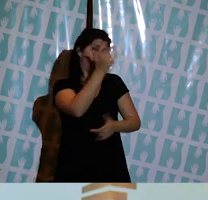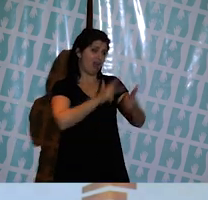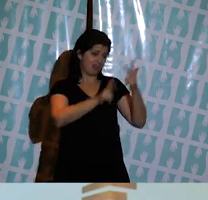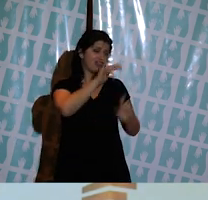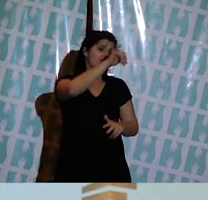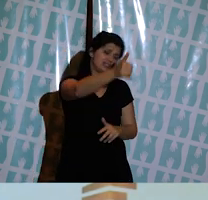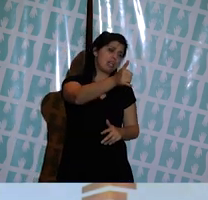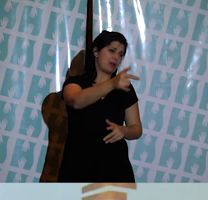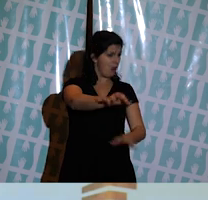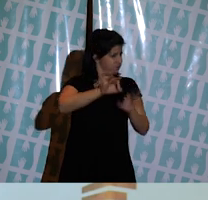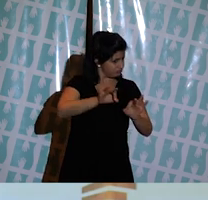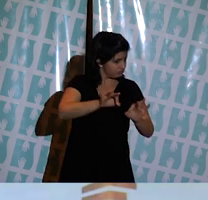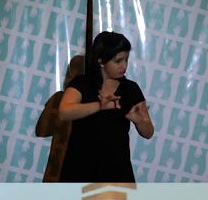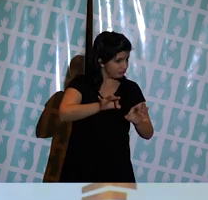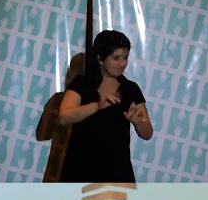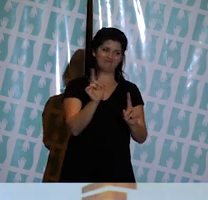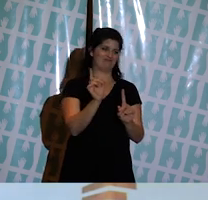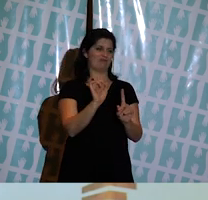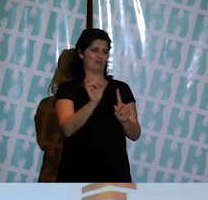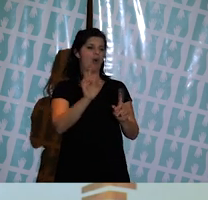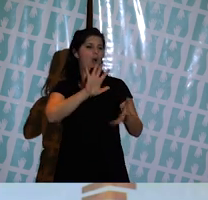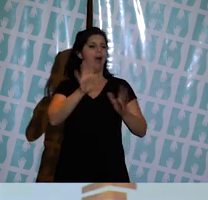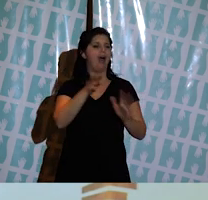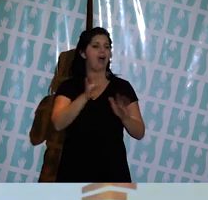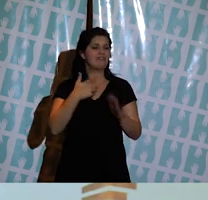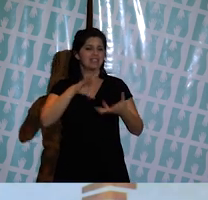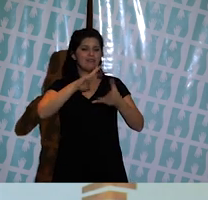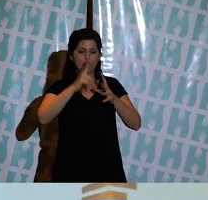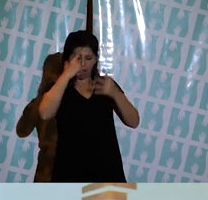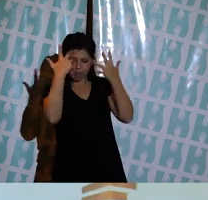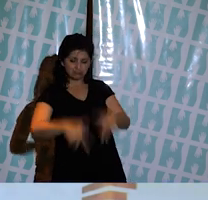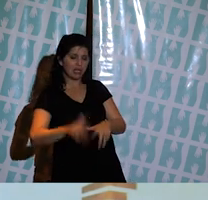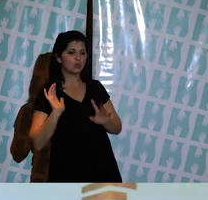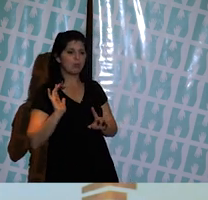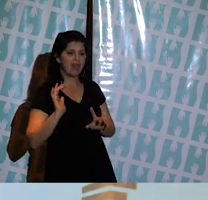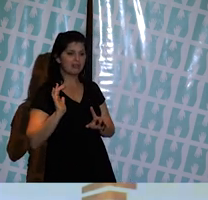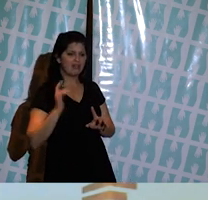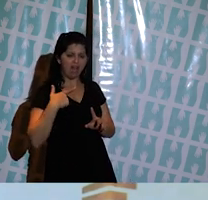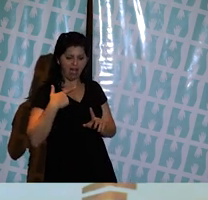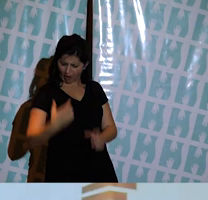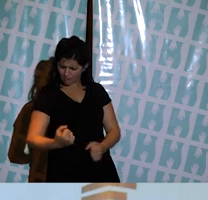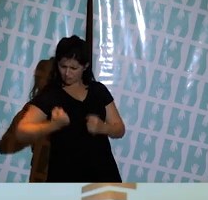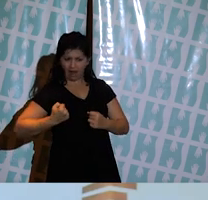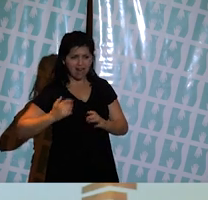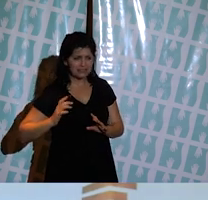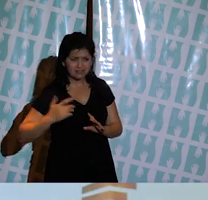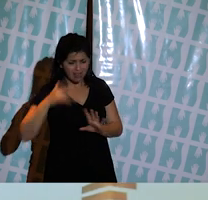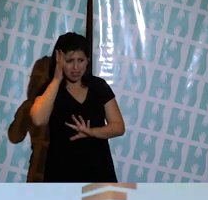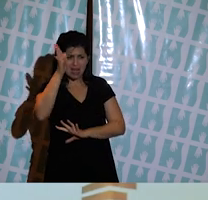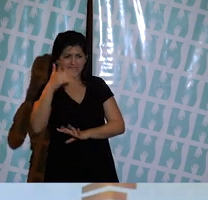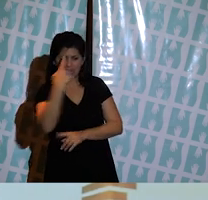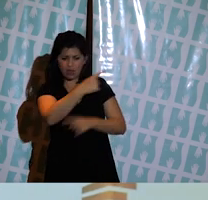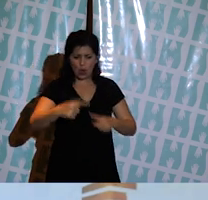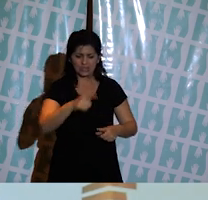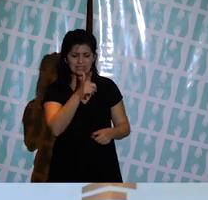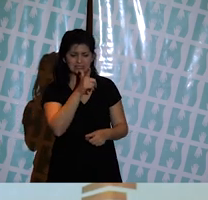es suficiente, ¿no? A veces la conducta automática, digamos, es tan poderosa que reemplaza todo lo que a usted le parece lindo. Cuando